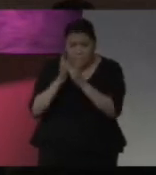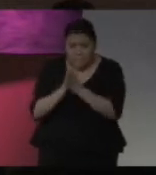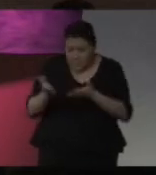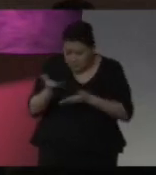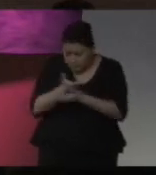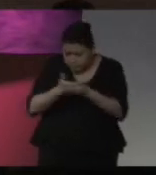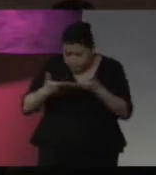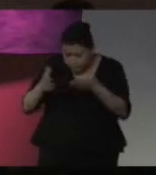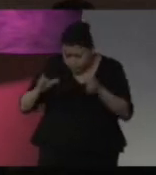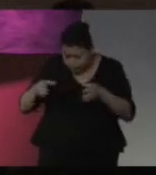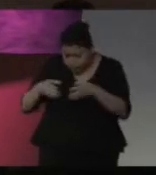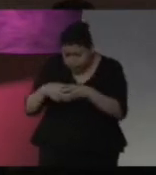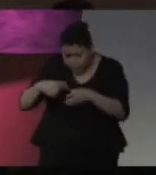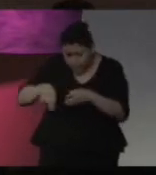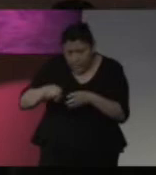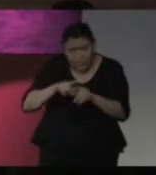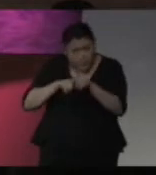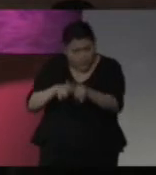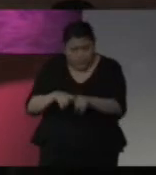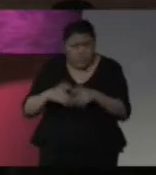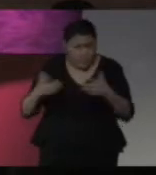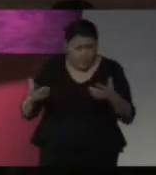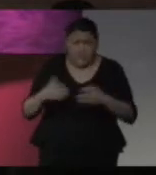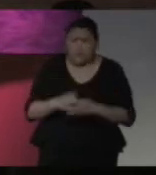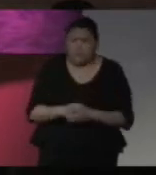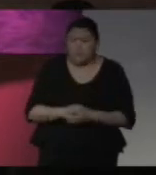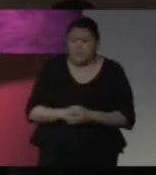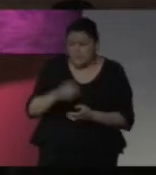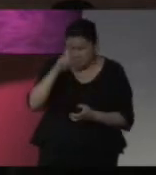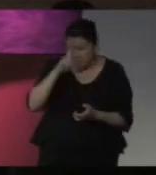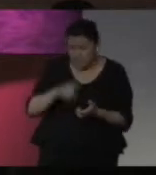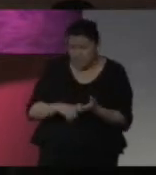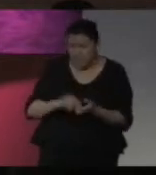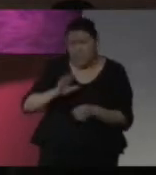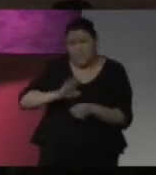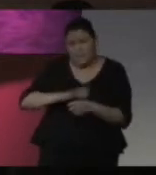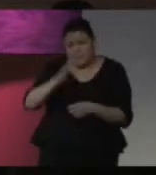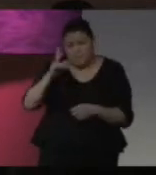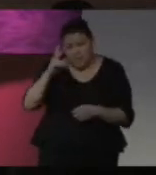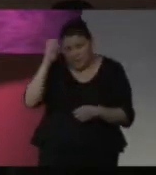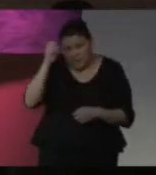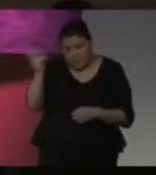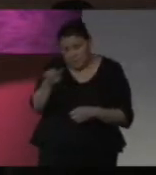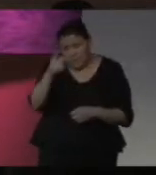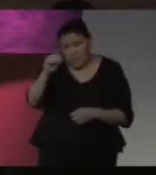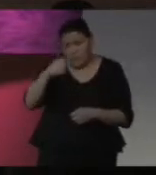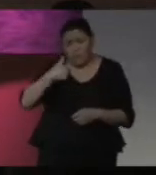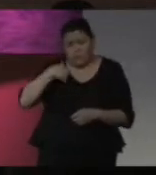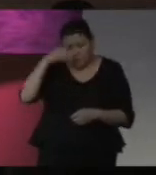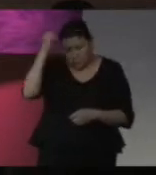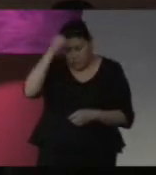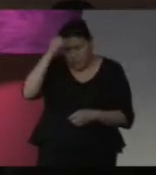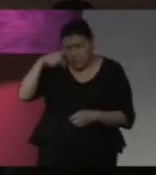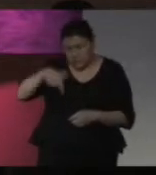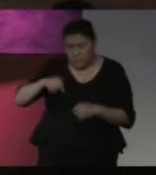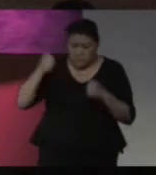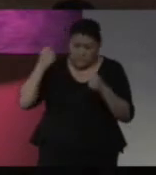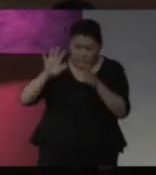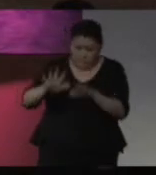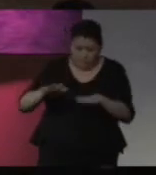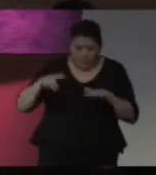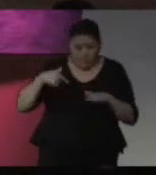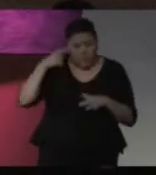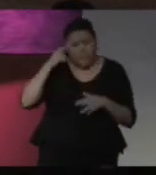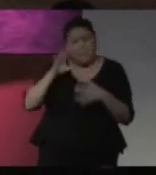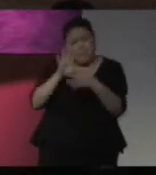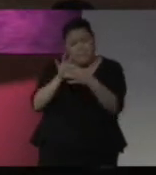todos tenemos que descender. Y bueno, creo que no es más una pregunta, es un comentario, porque creo que este foro es para eso, para